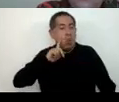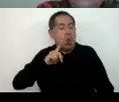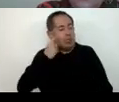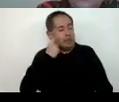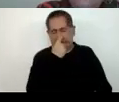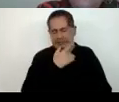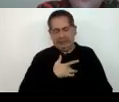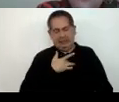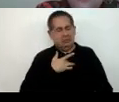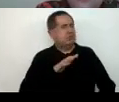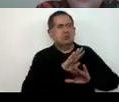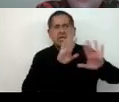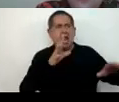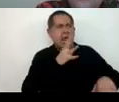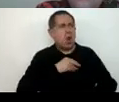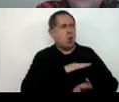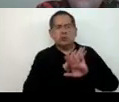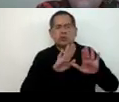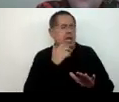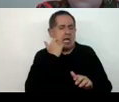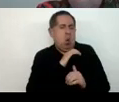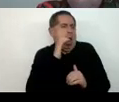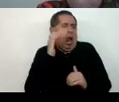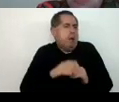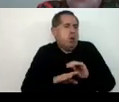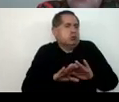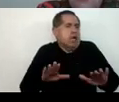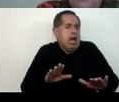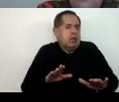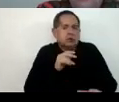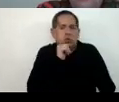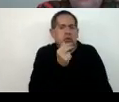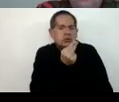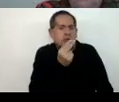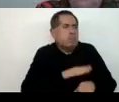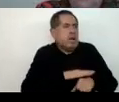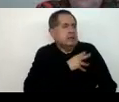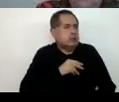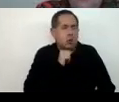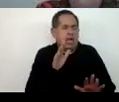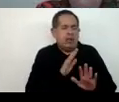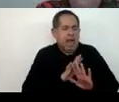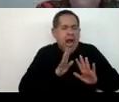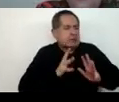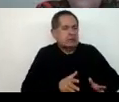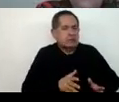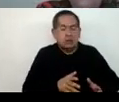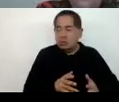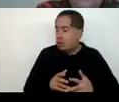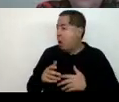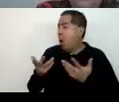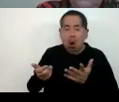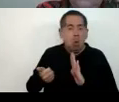volver a tener hijos y es una técnica que lleva un